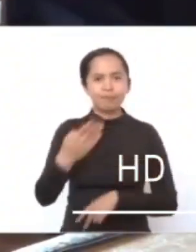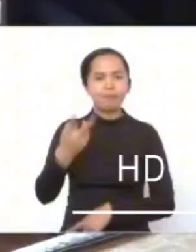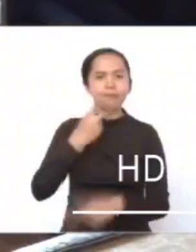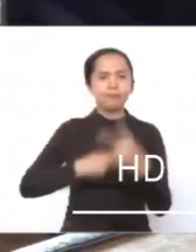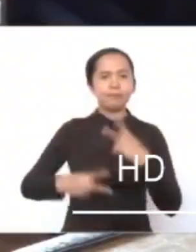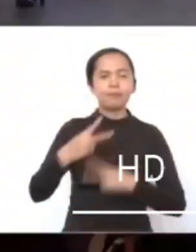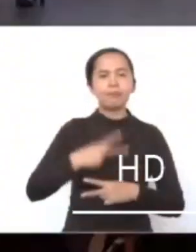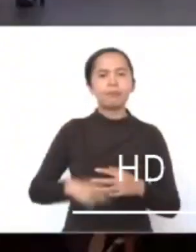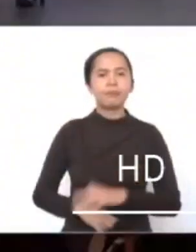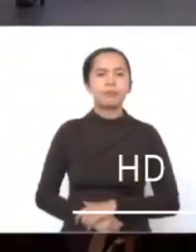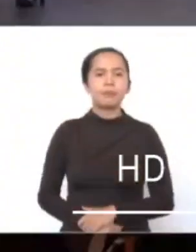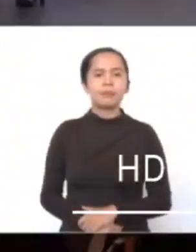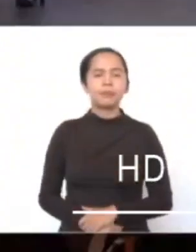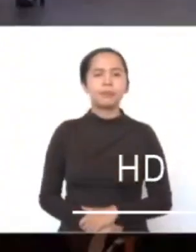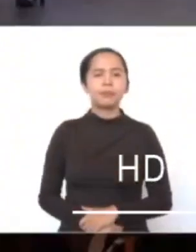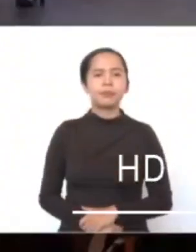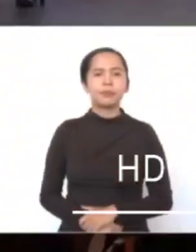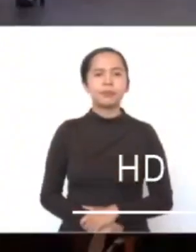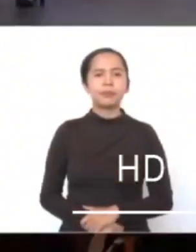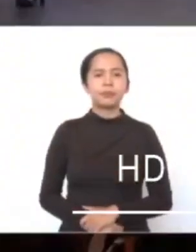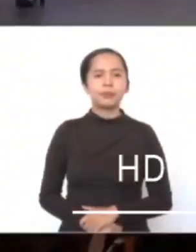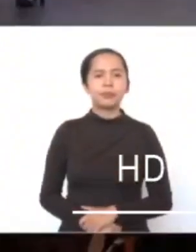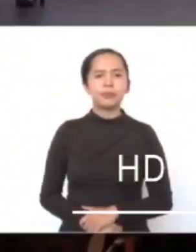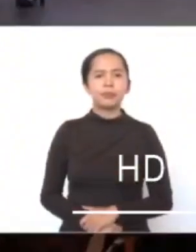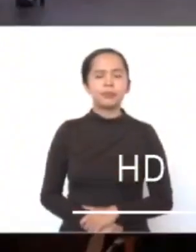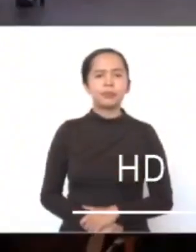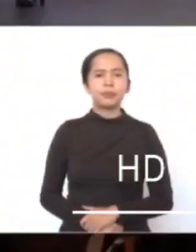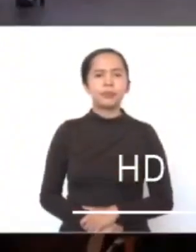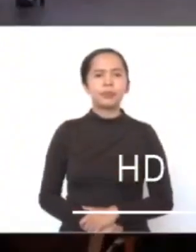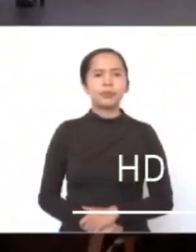todos bienvenidos.